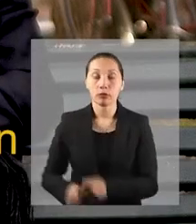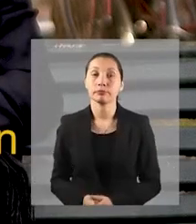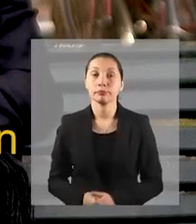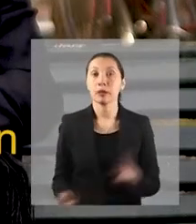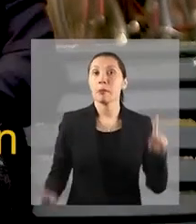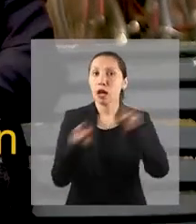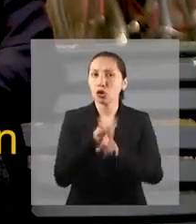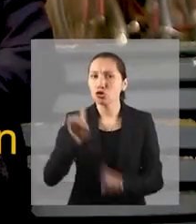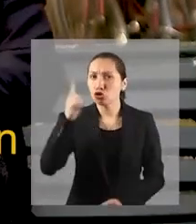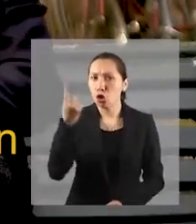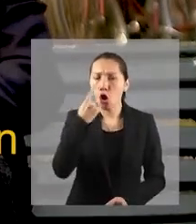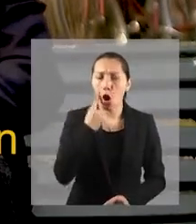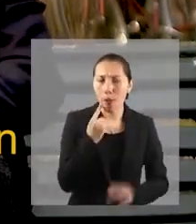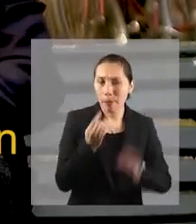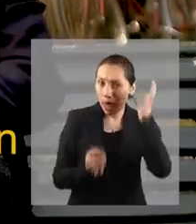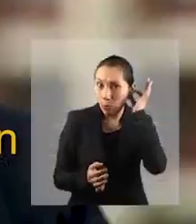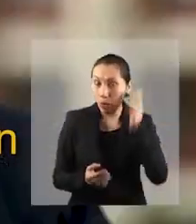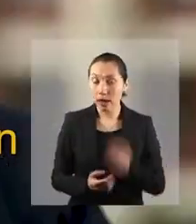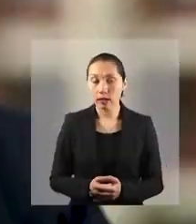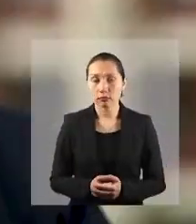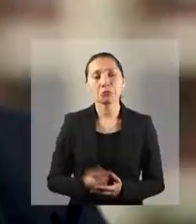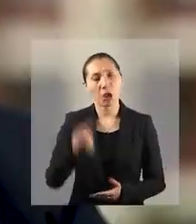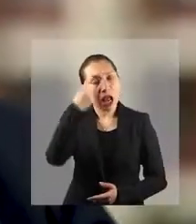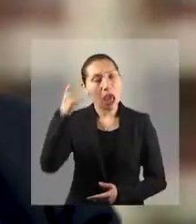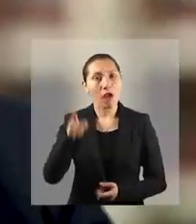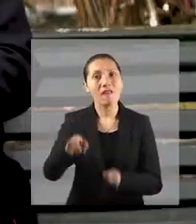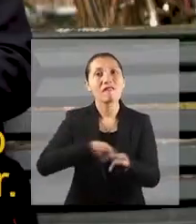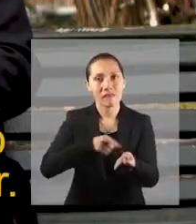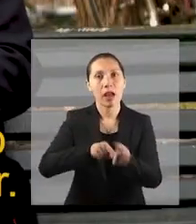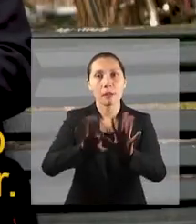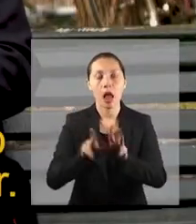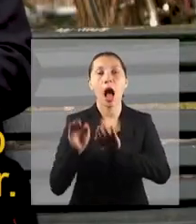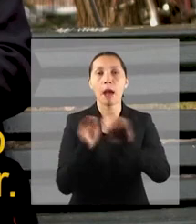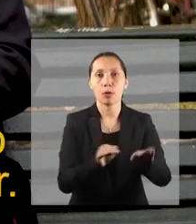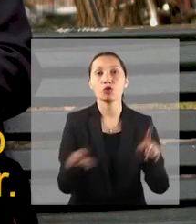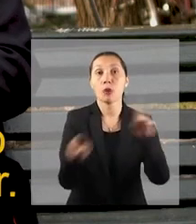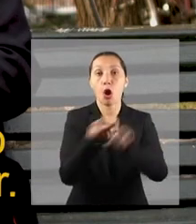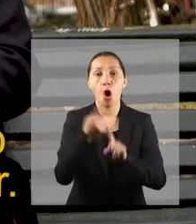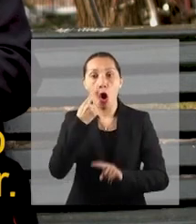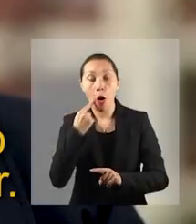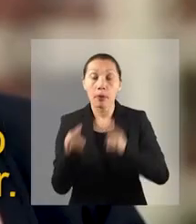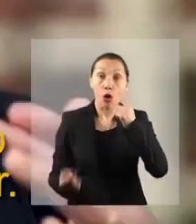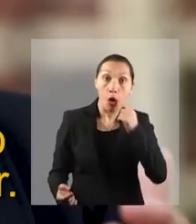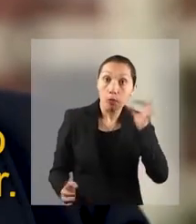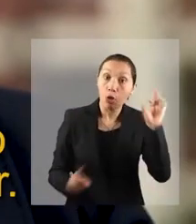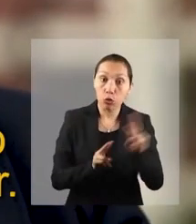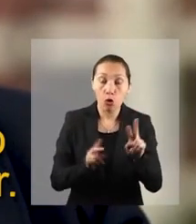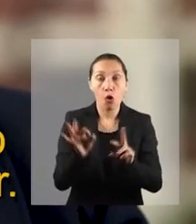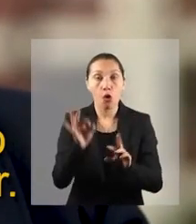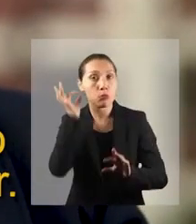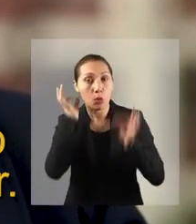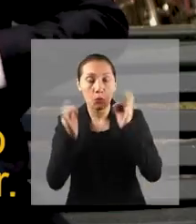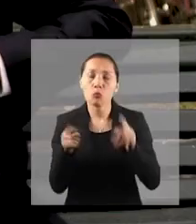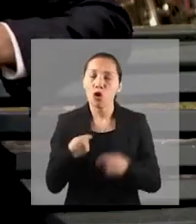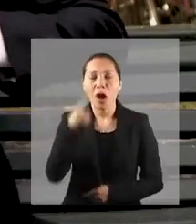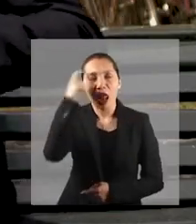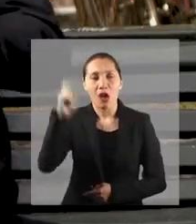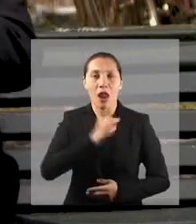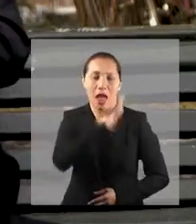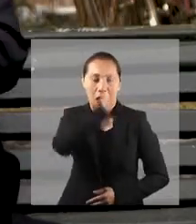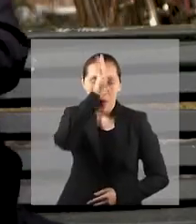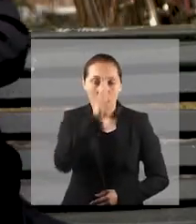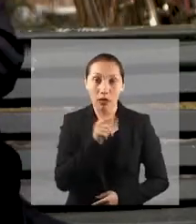¿El matrimonio es? ¿Solo entre un hombre y una mujer? Creo en la familia. Apoyo el matrimonio igualitario porque creo también en el amor.